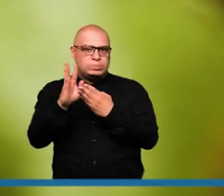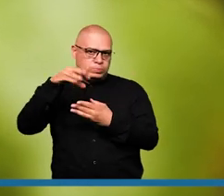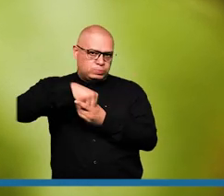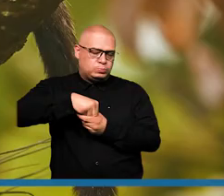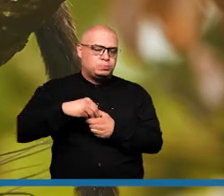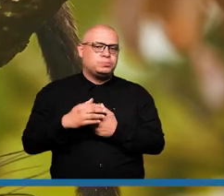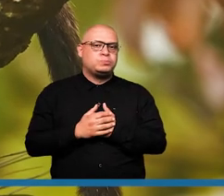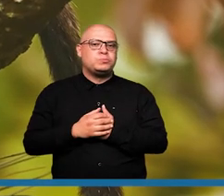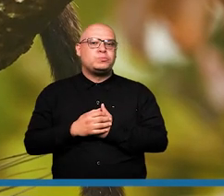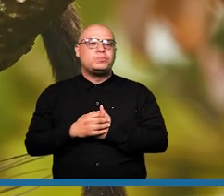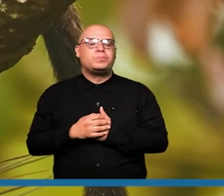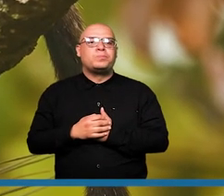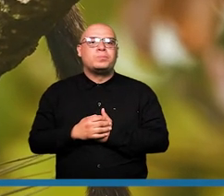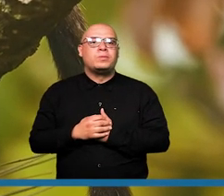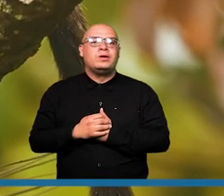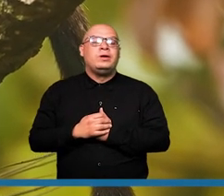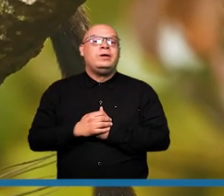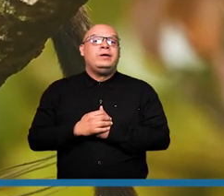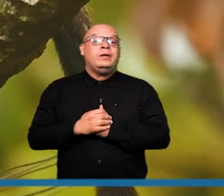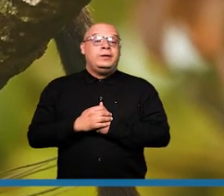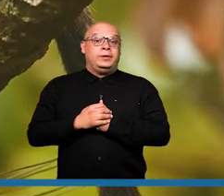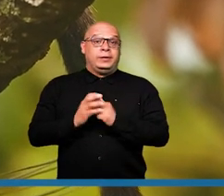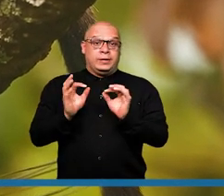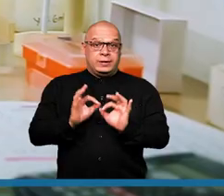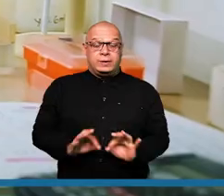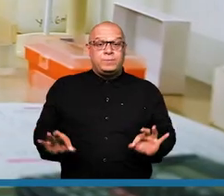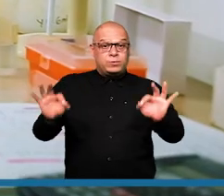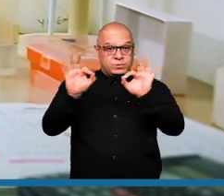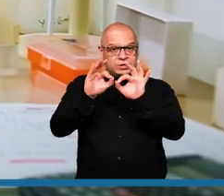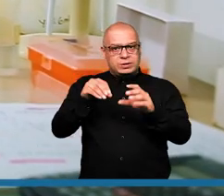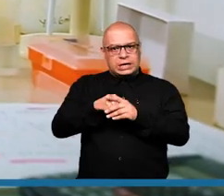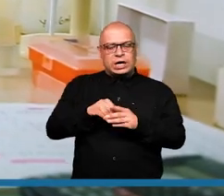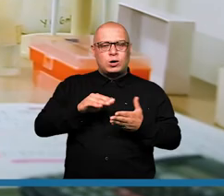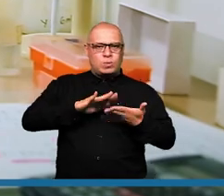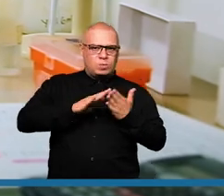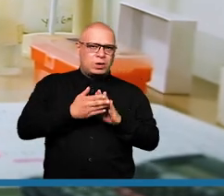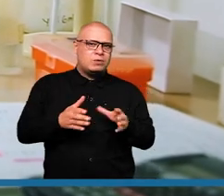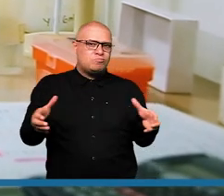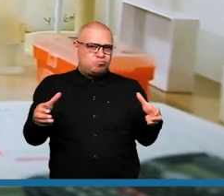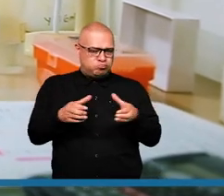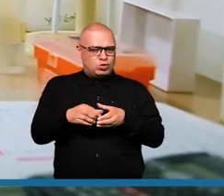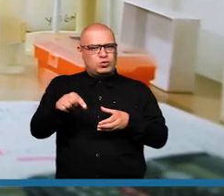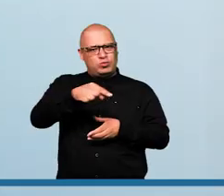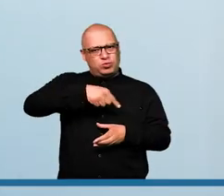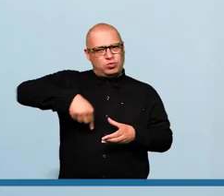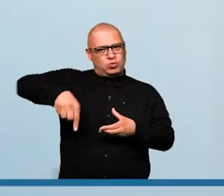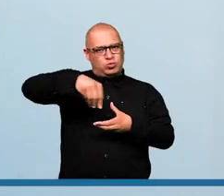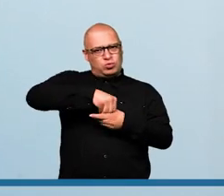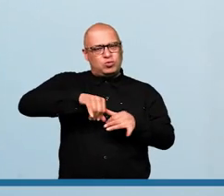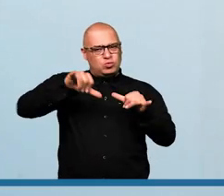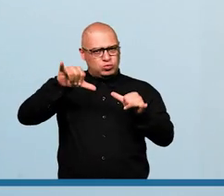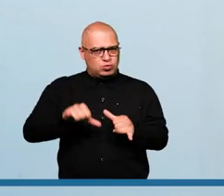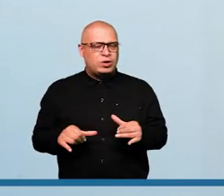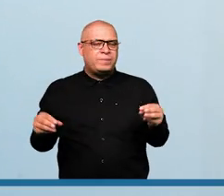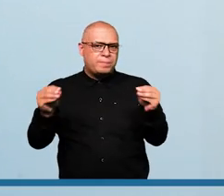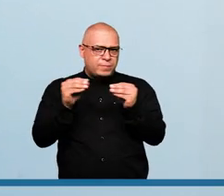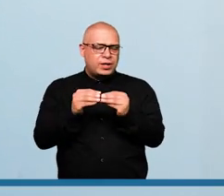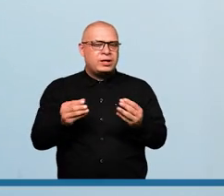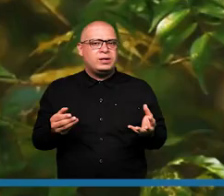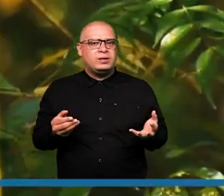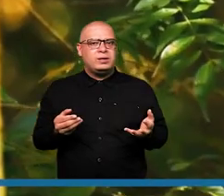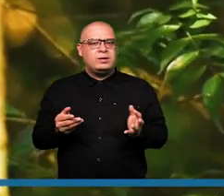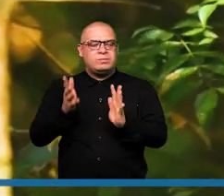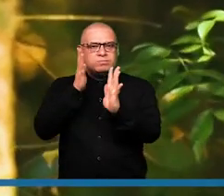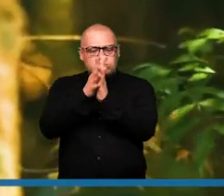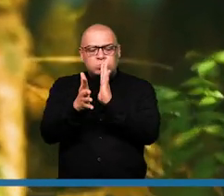Entonces es muy importante ir a las mismas comunidades y mostrarles en términos muy sencillos, muy digeribles, qué es lo que